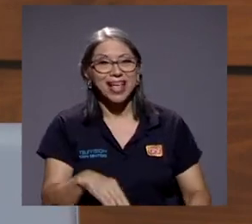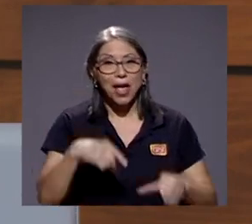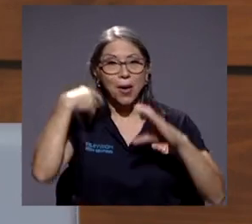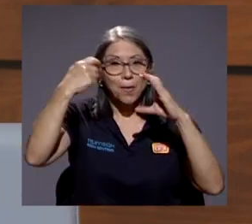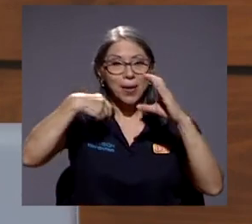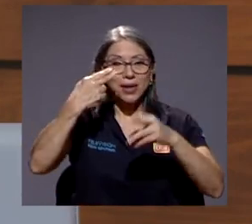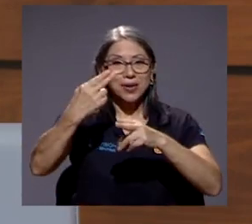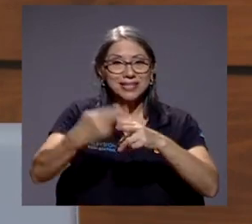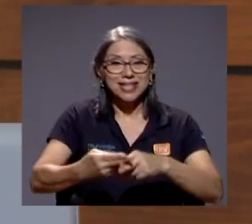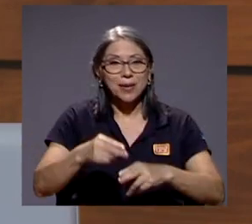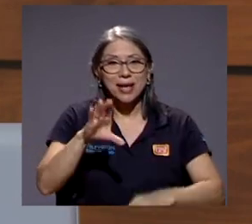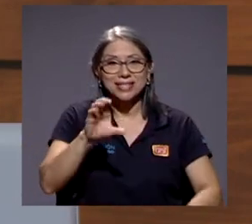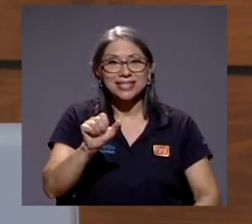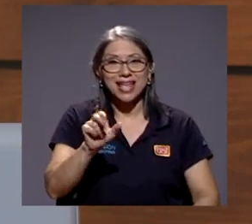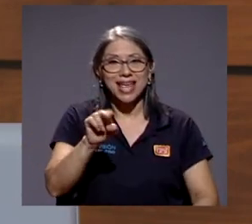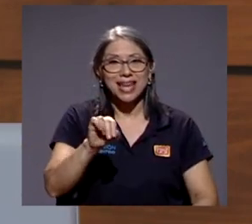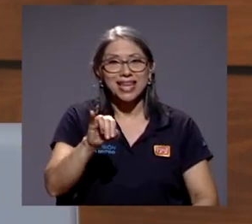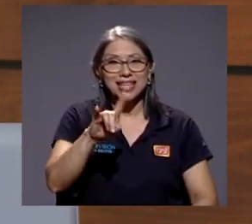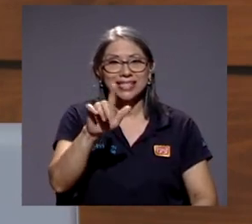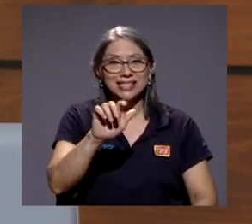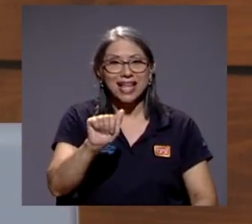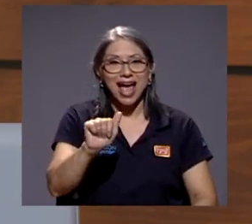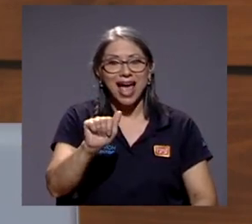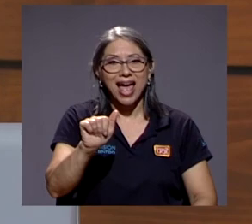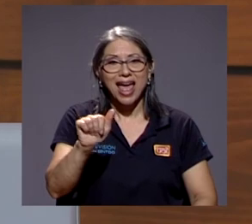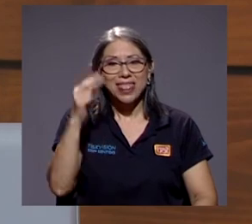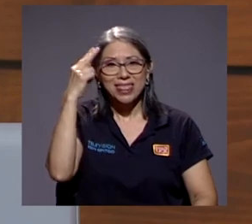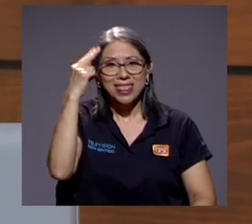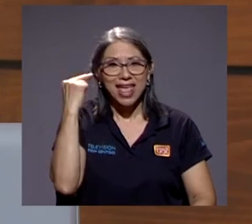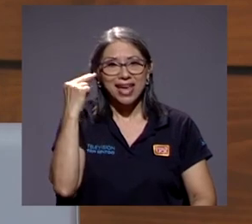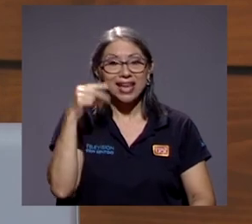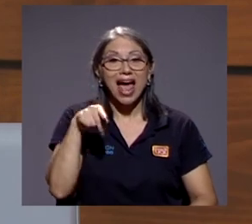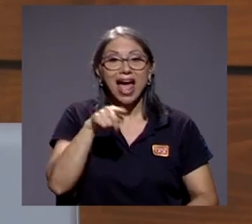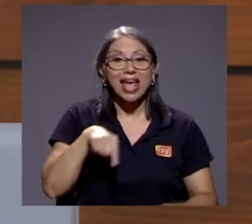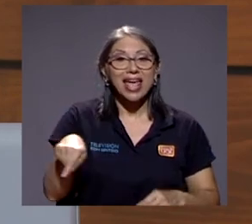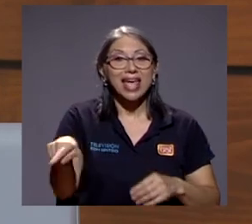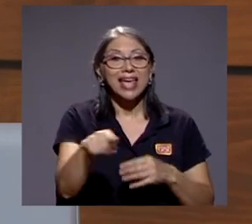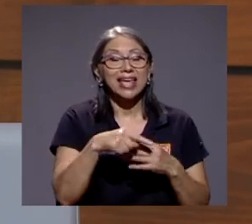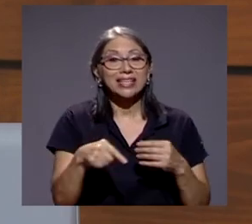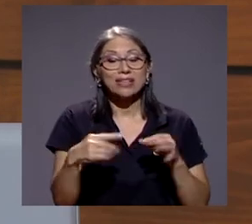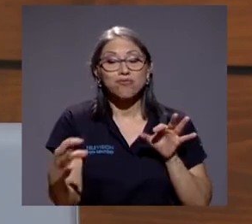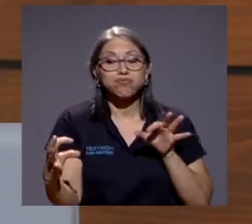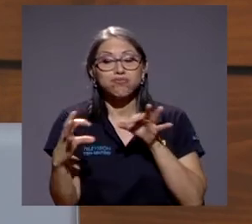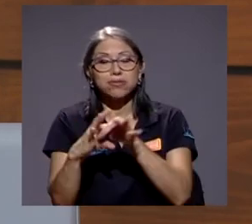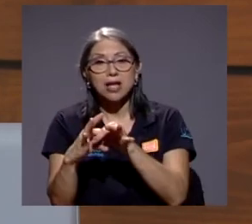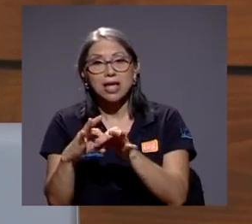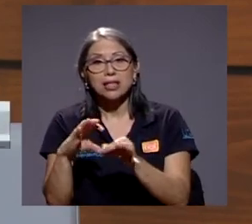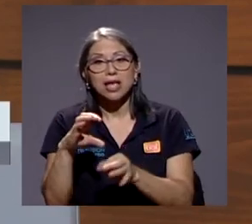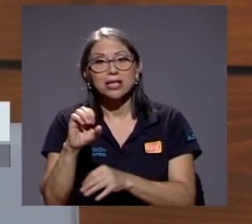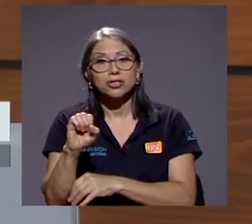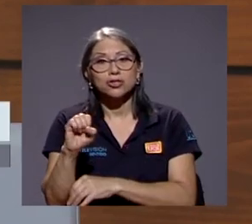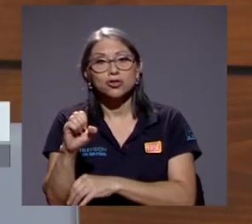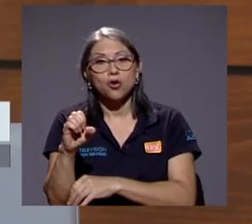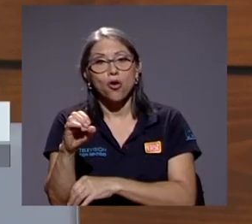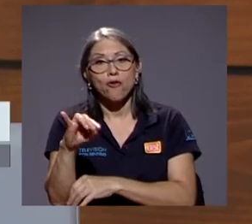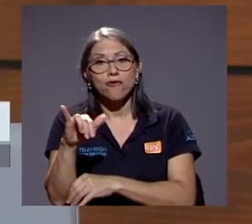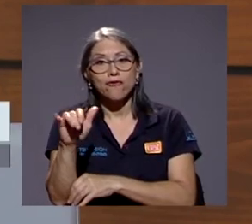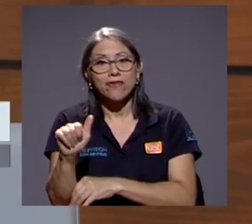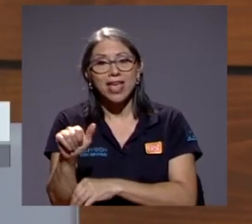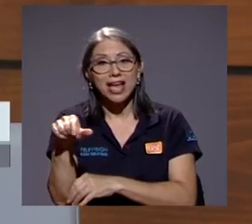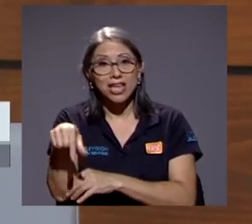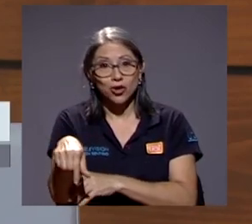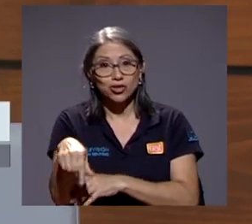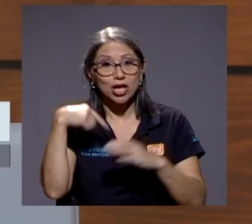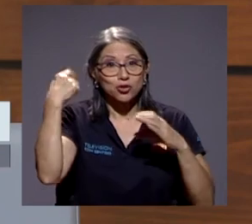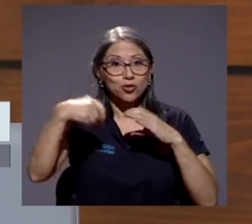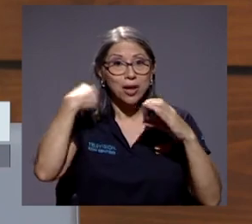es la ópera prima de sofía quirós es una película que fue rodada en el caribe sur de costa rica y está